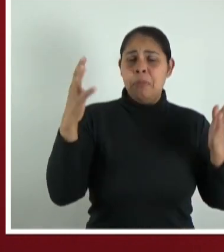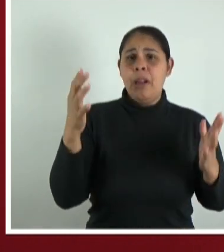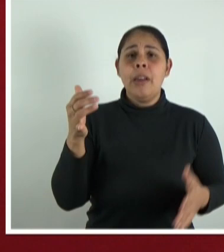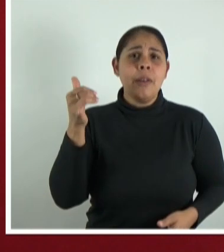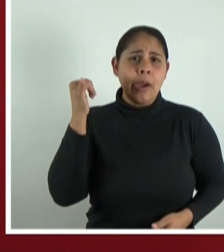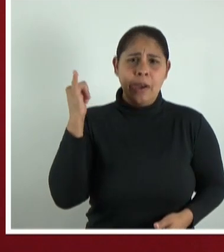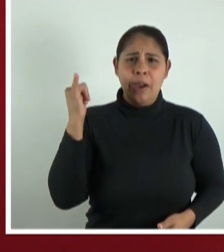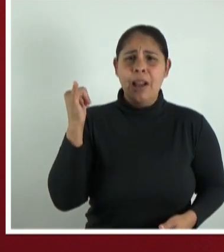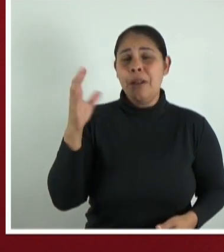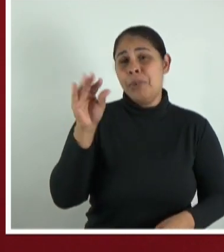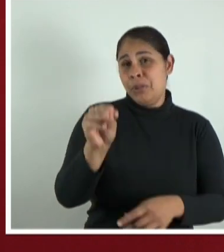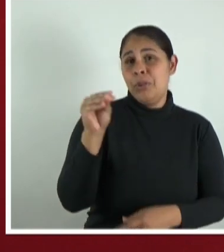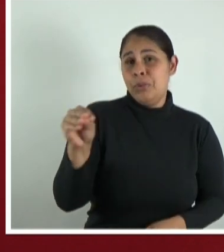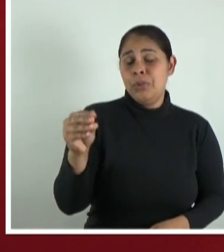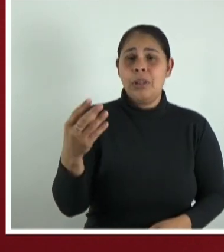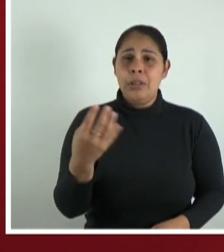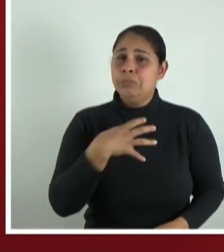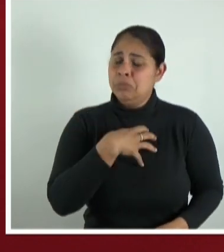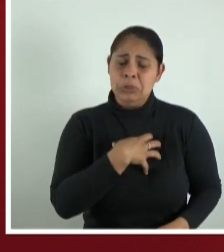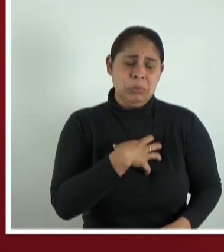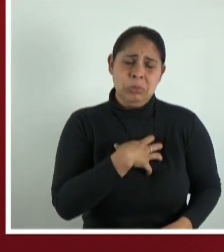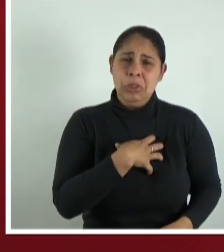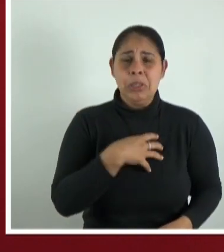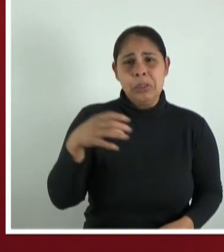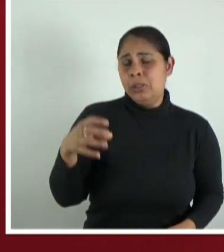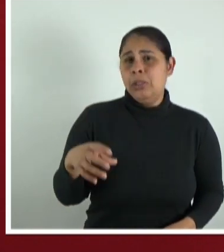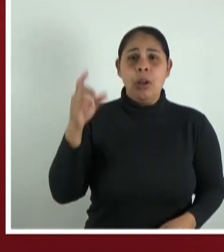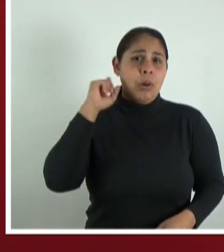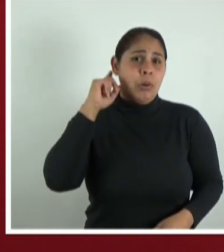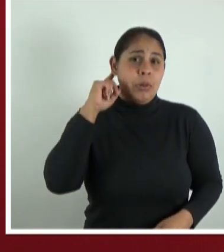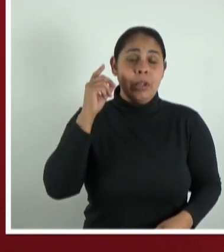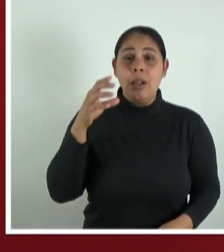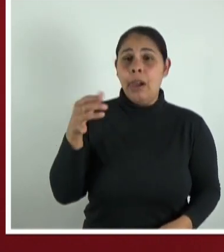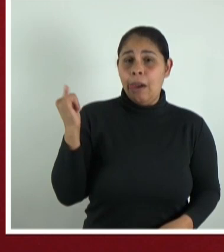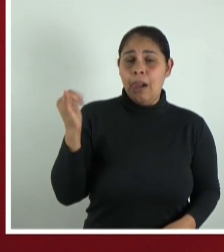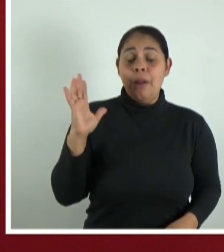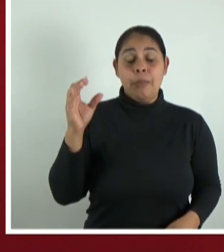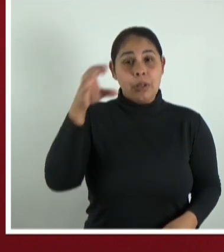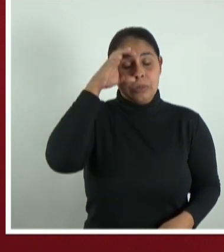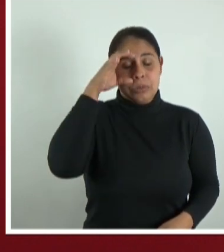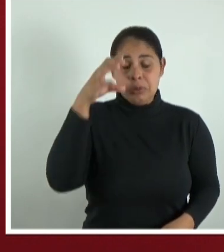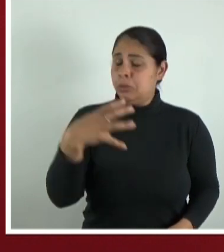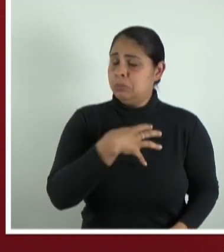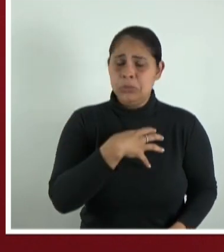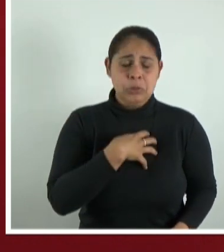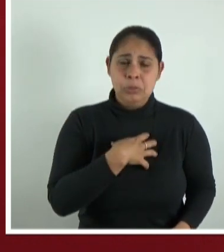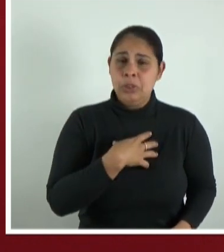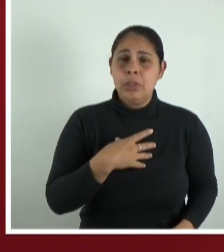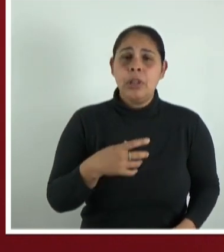y no andan. Pero hay alguien que dijo: clama a mí y yo te